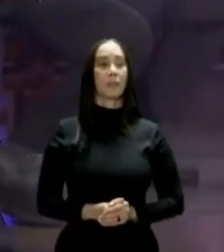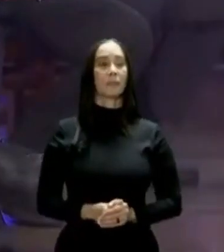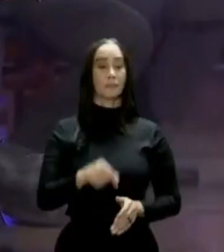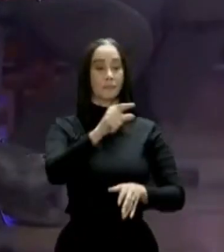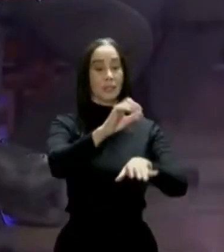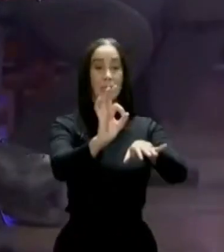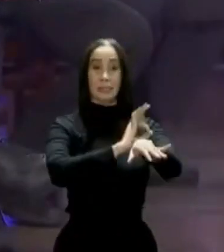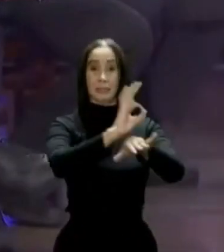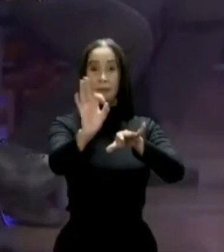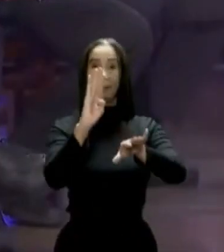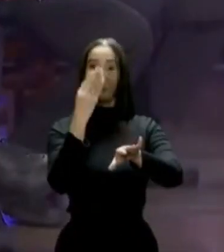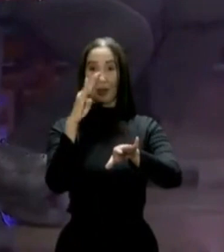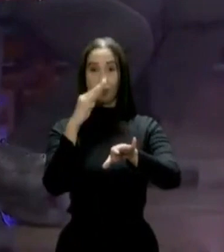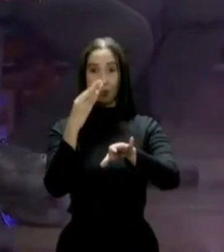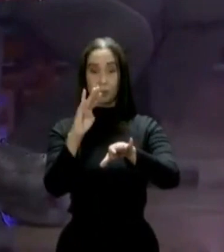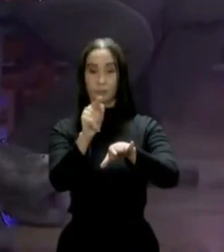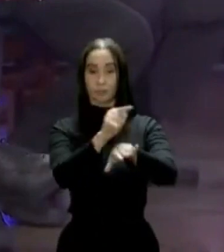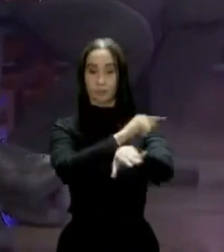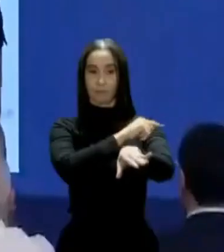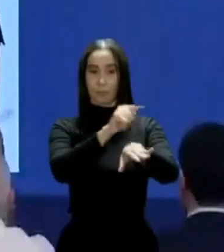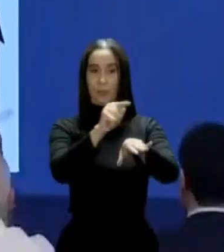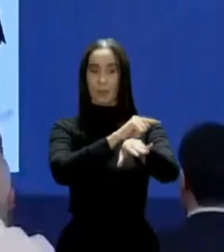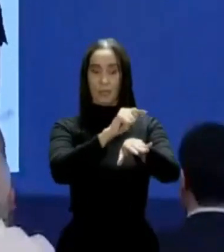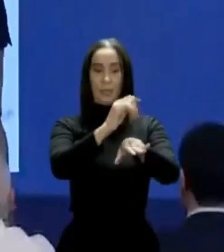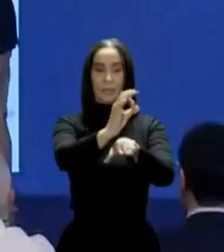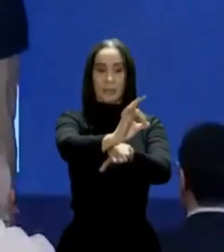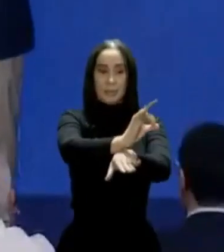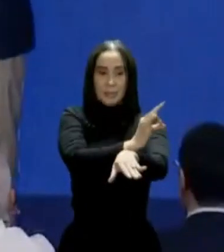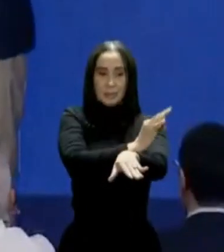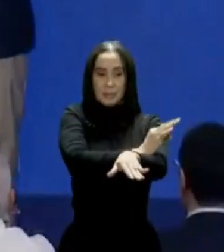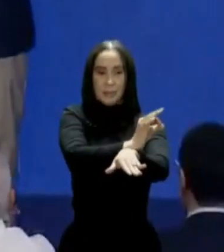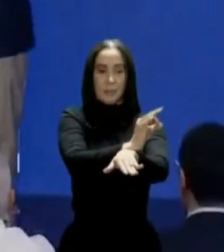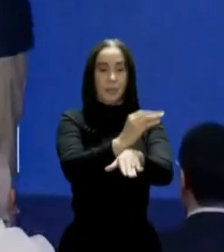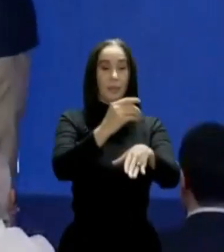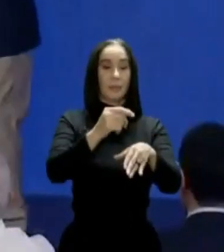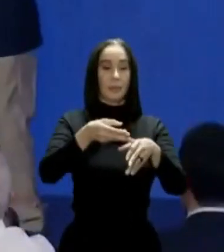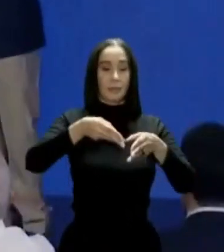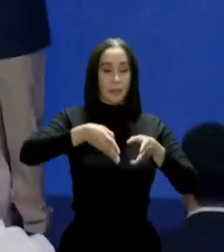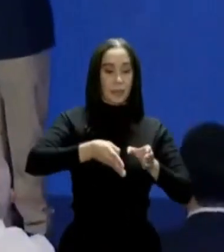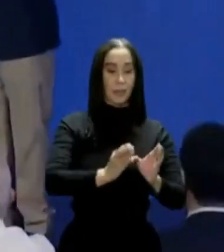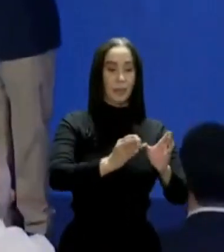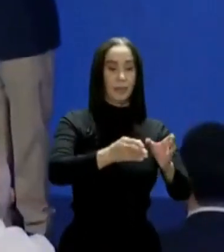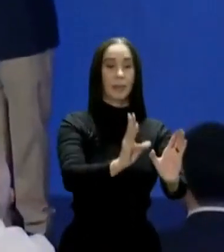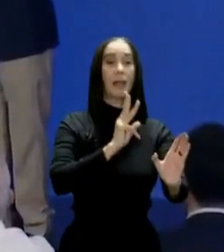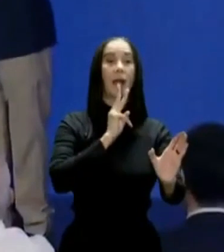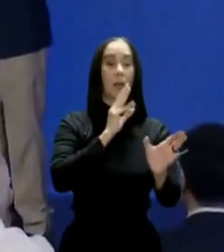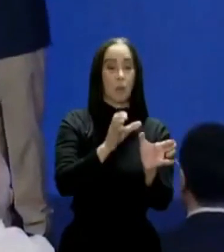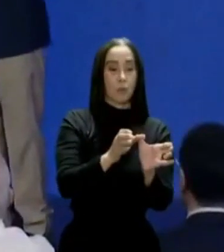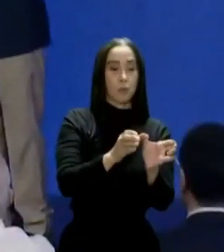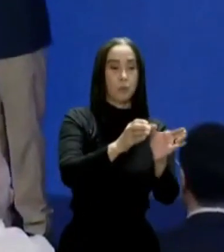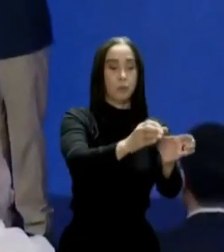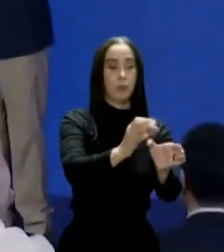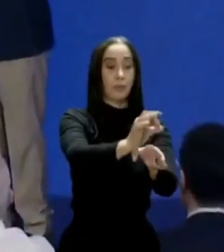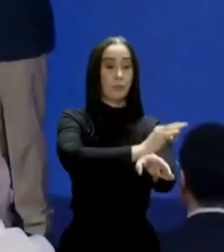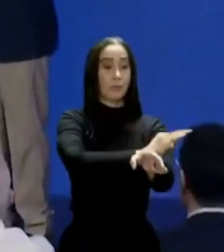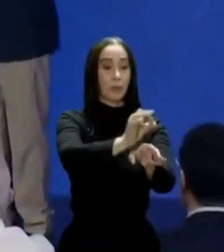Esta línea azul es la zona limítrofe entre los dos países. Fíjense que el canal aquí prácticamente es frontera